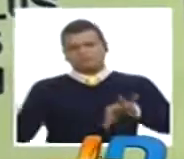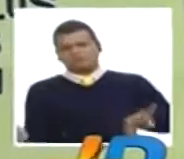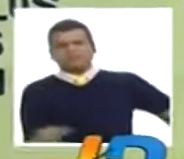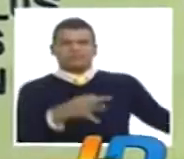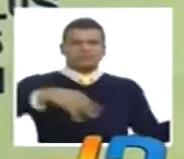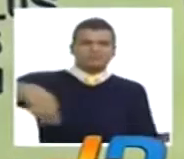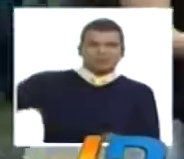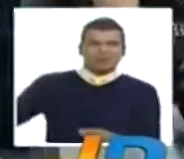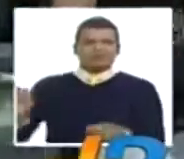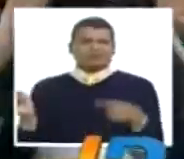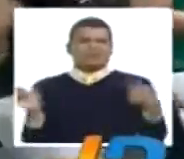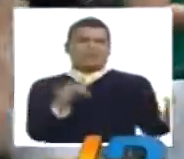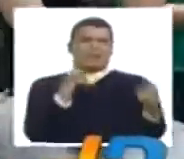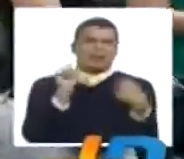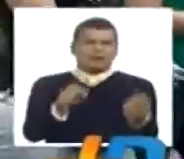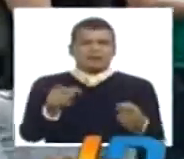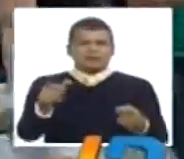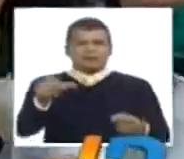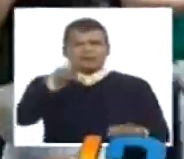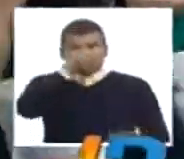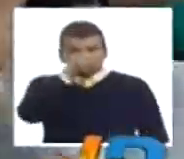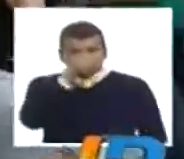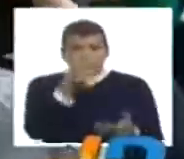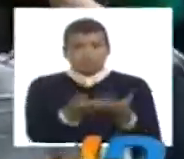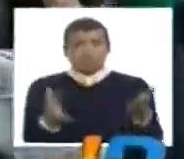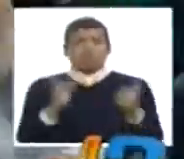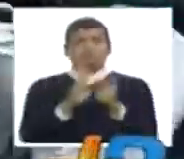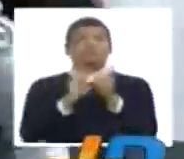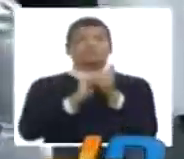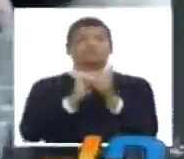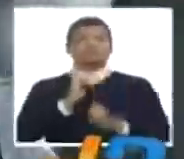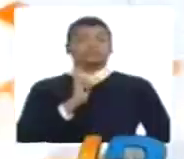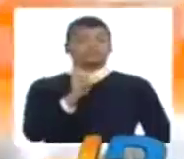corralejas y peleas de gallo no sean consideradas expresiones